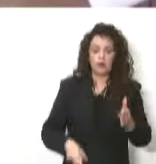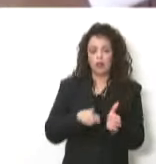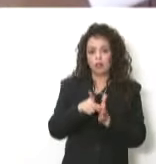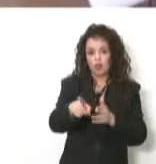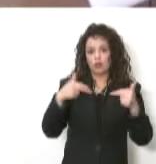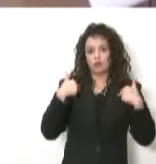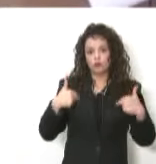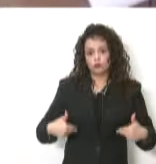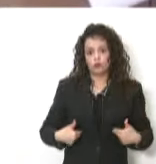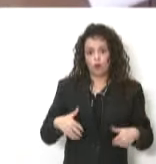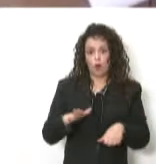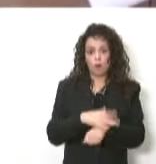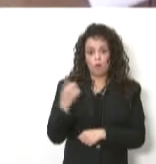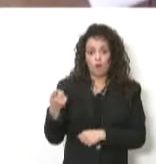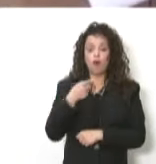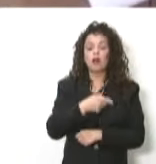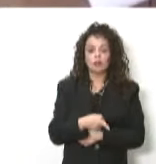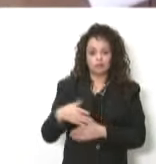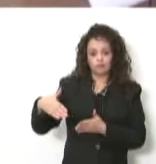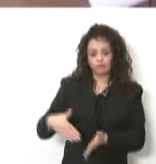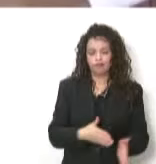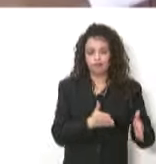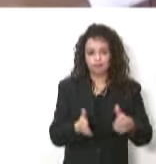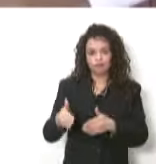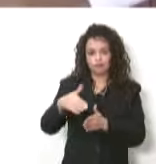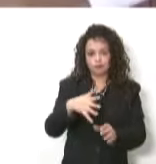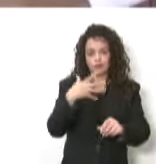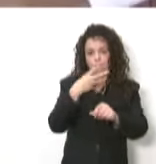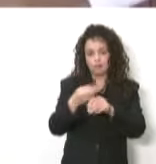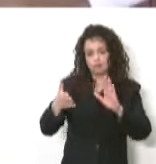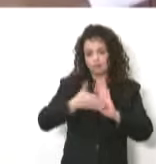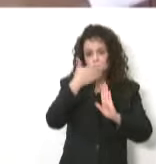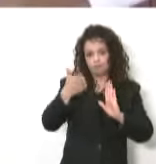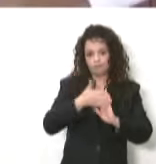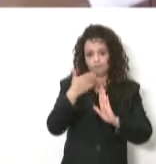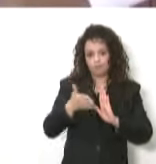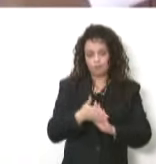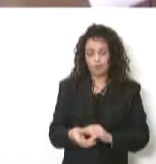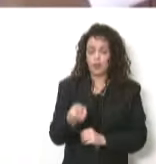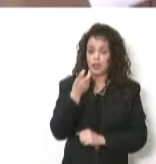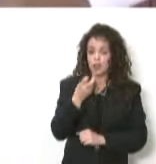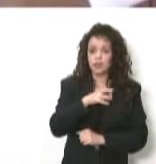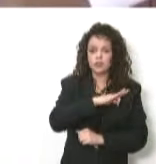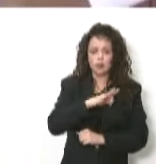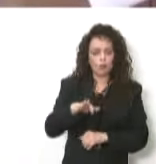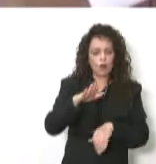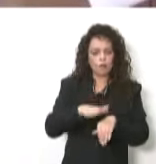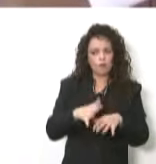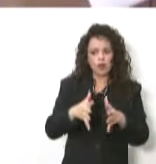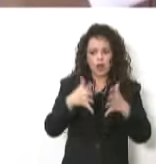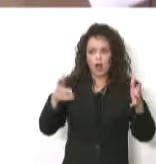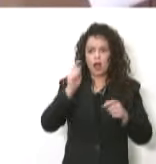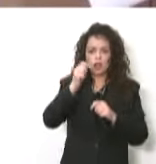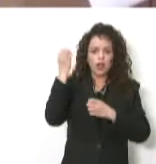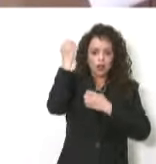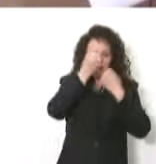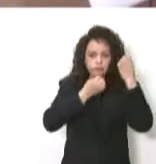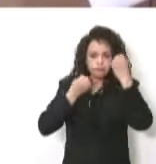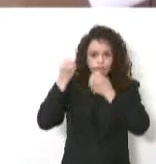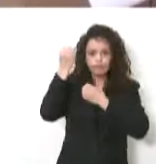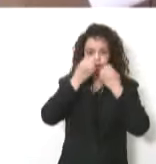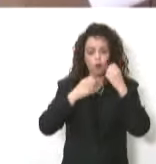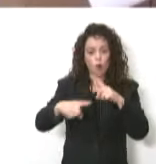de la construcción del Paso Express, lo cual se puede insertar en un ejercicio más amplio de estudio de los